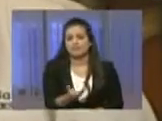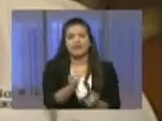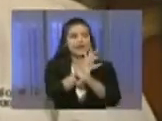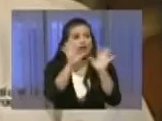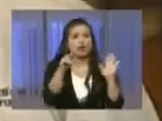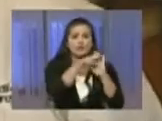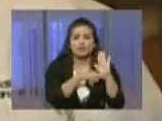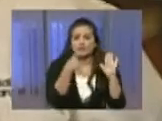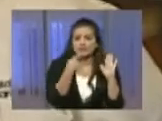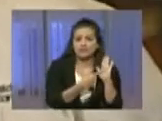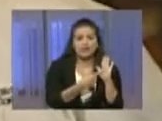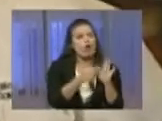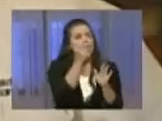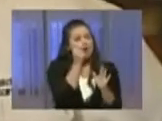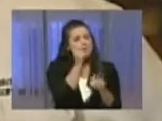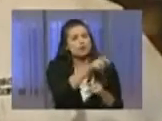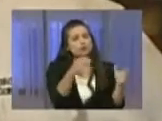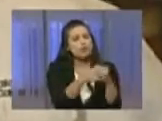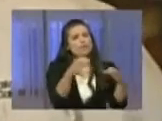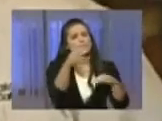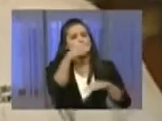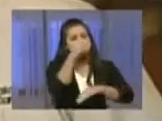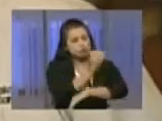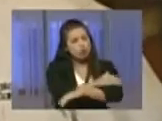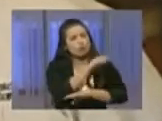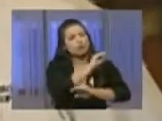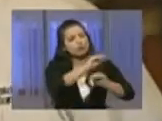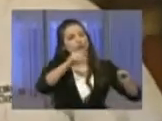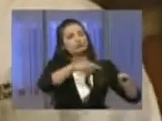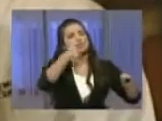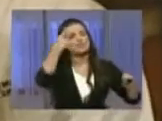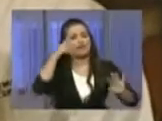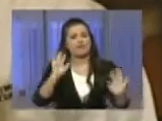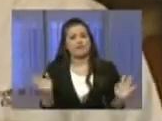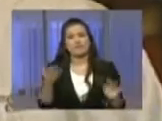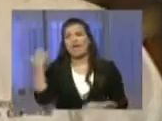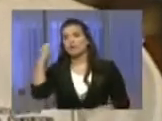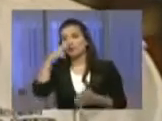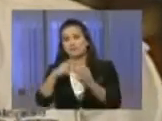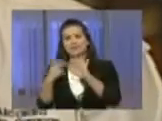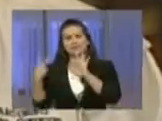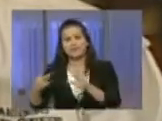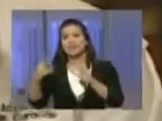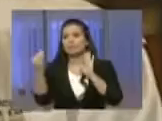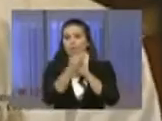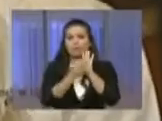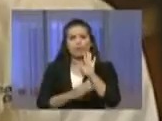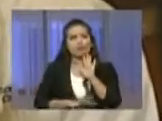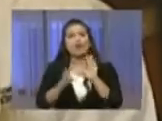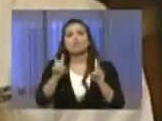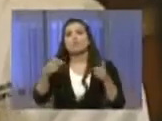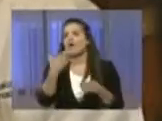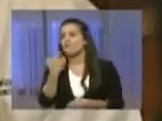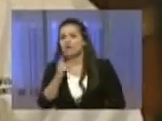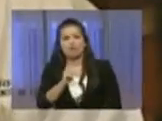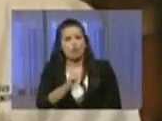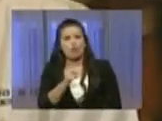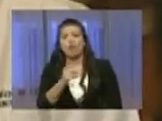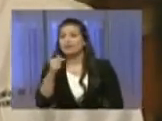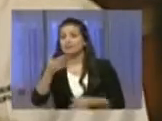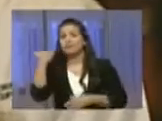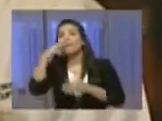desde el año 2007 ustedes pueden lanzar los espumarajos de rabia que les dé la Gan de lanzar pero no van a cambiar la